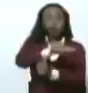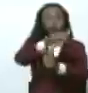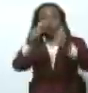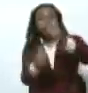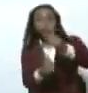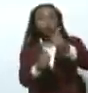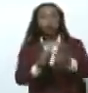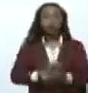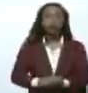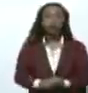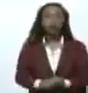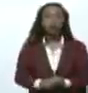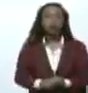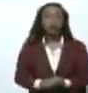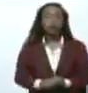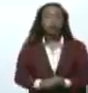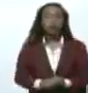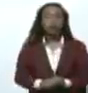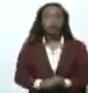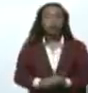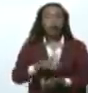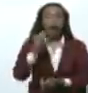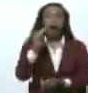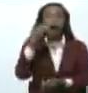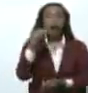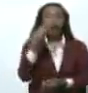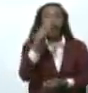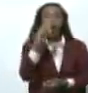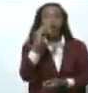La sigue Antonio Domingo